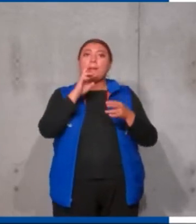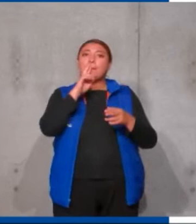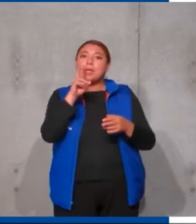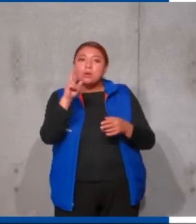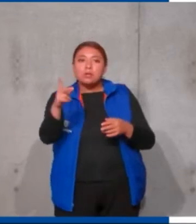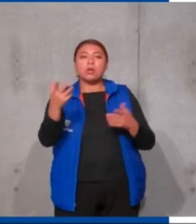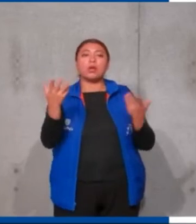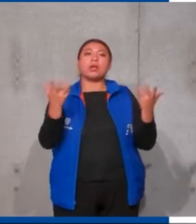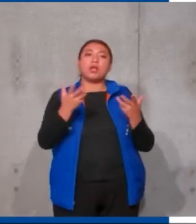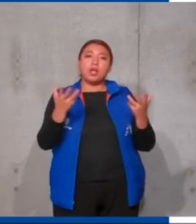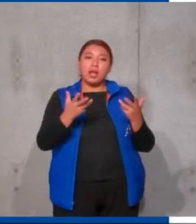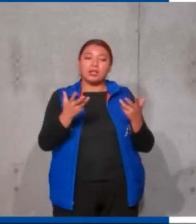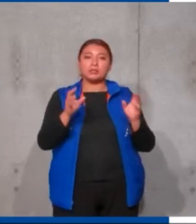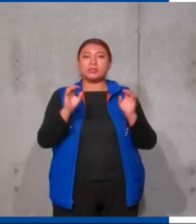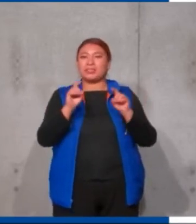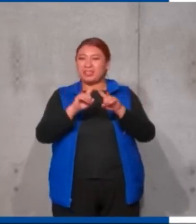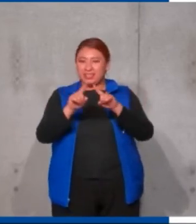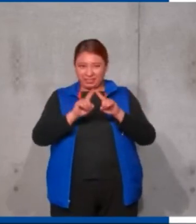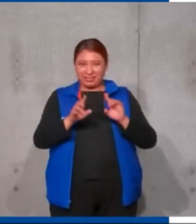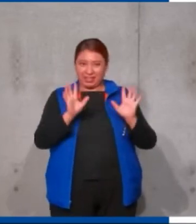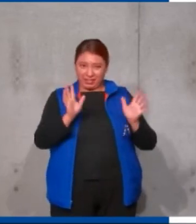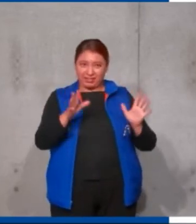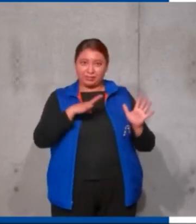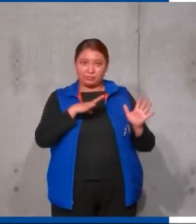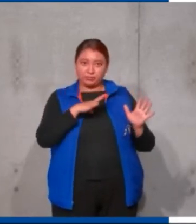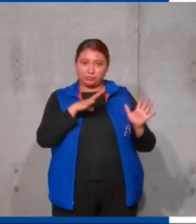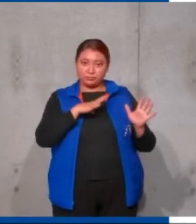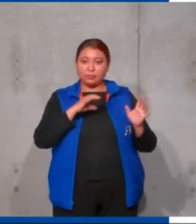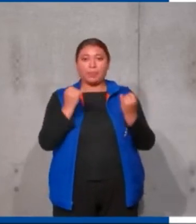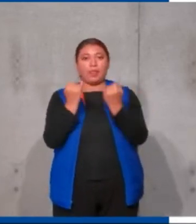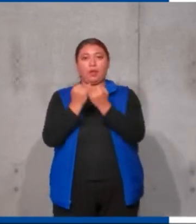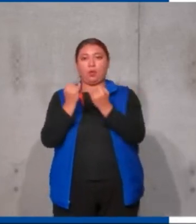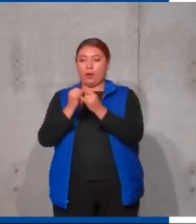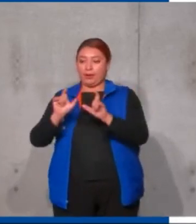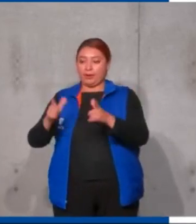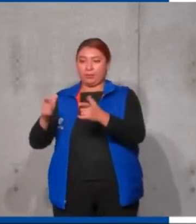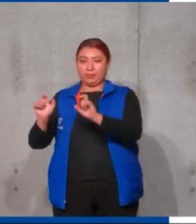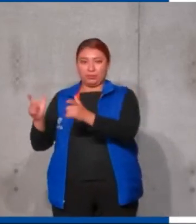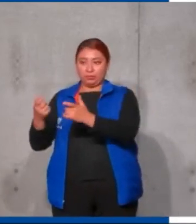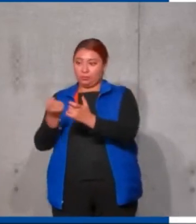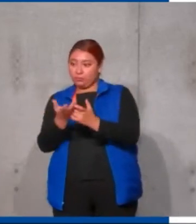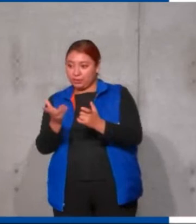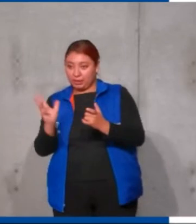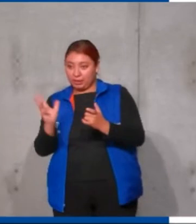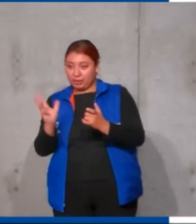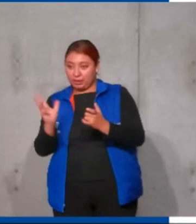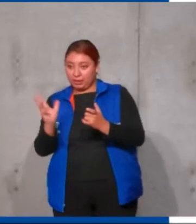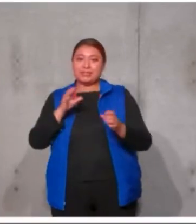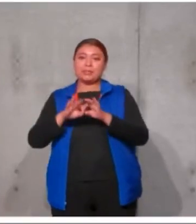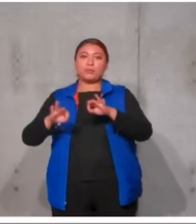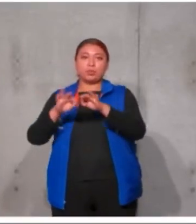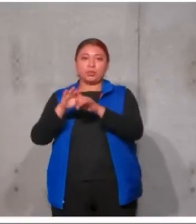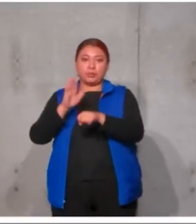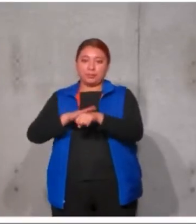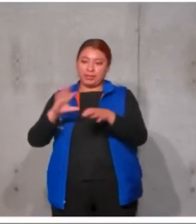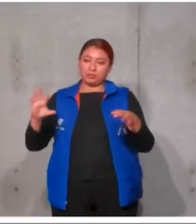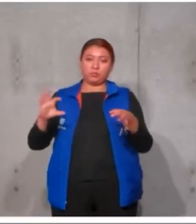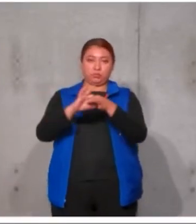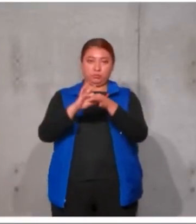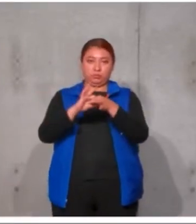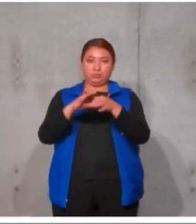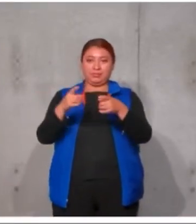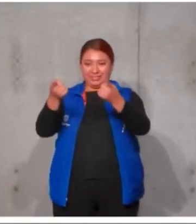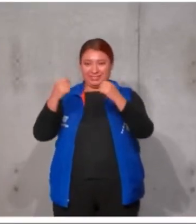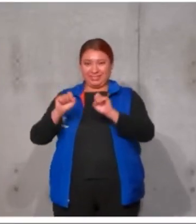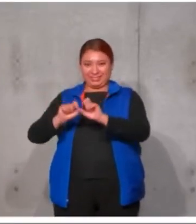y el nivel de ponderación o de priorización que le dan nuestros grupos de interés. Siguiente, por favor. Aquí